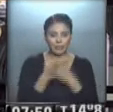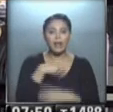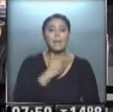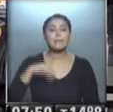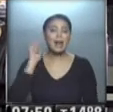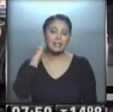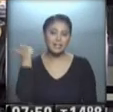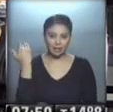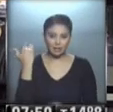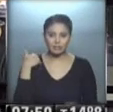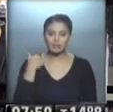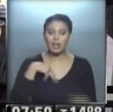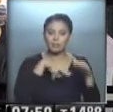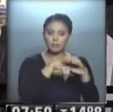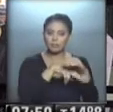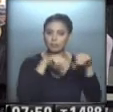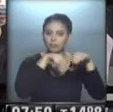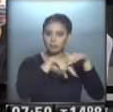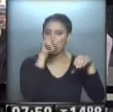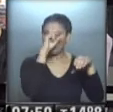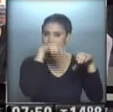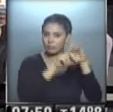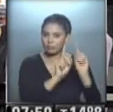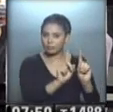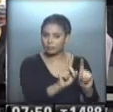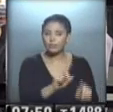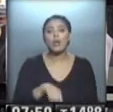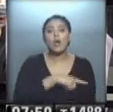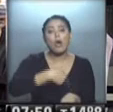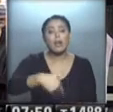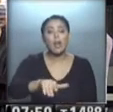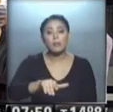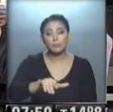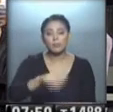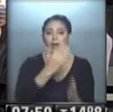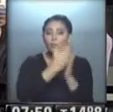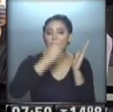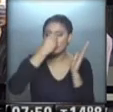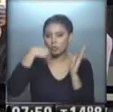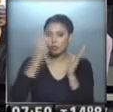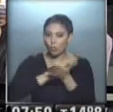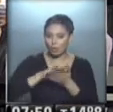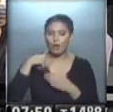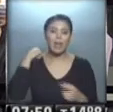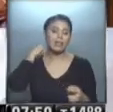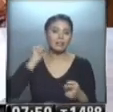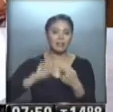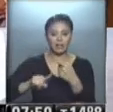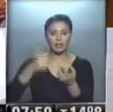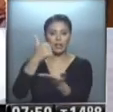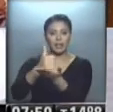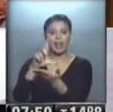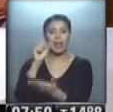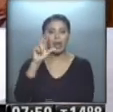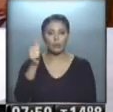La presidenta Cristina Fernández sigue recuperándose en la Fundación Favaloro. En las próximas horas habrá un nuevo parte médico. Nos vamos en vivo. Así se